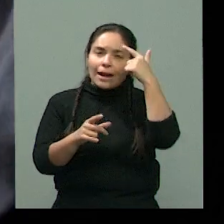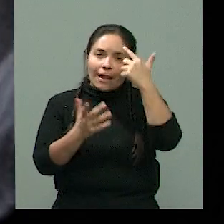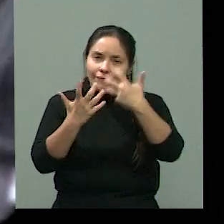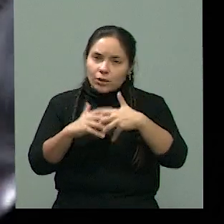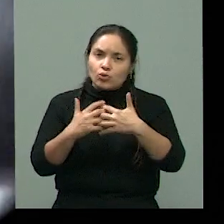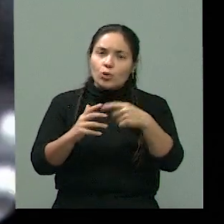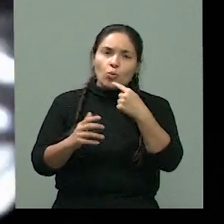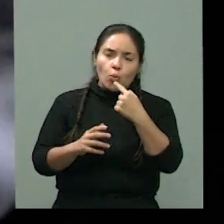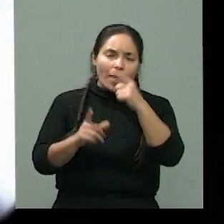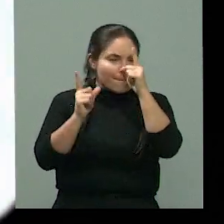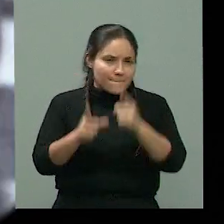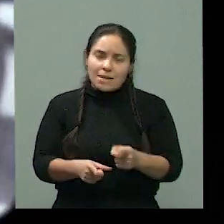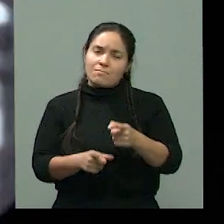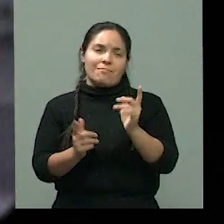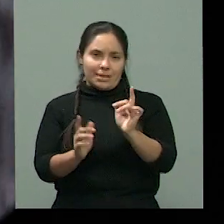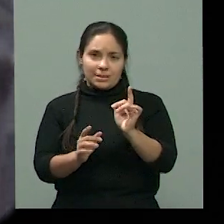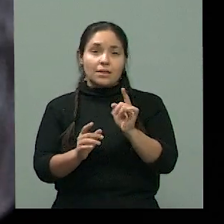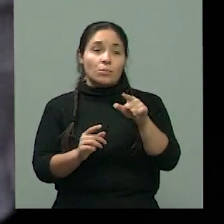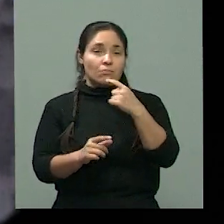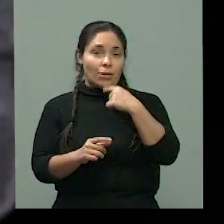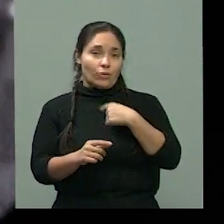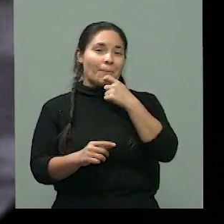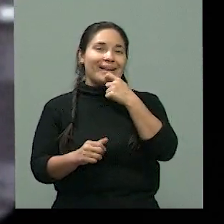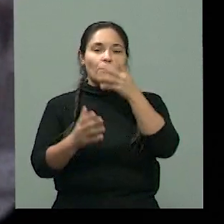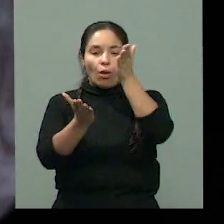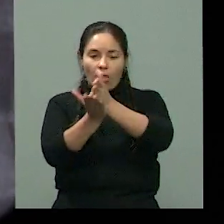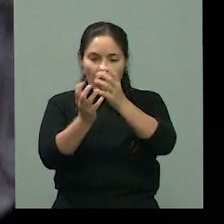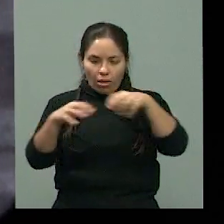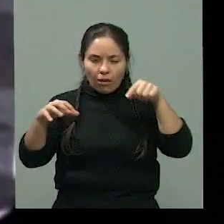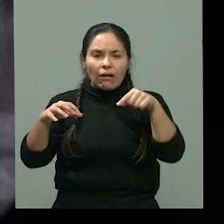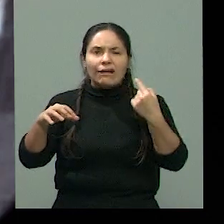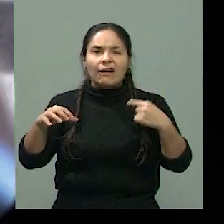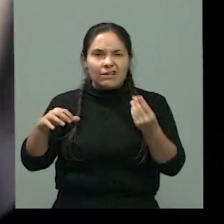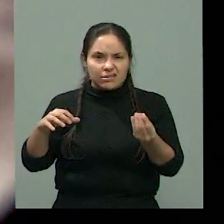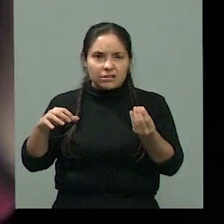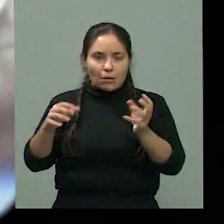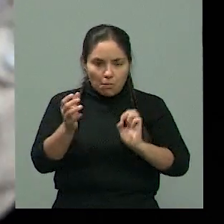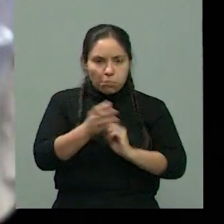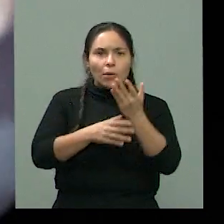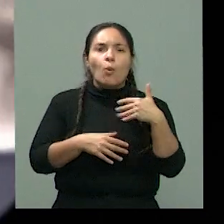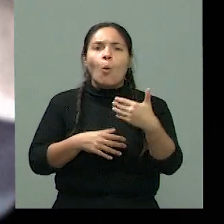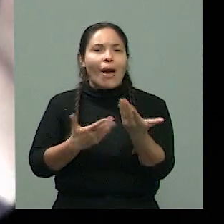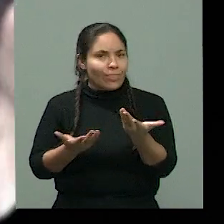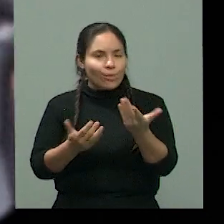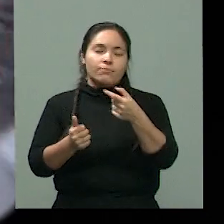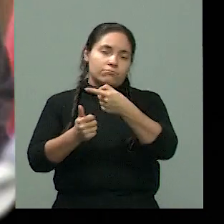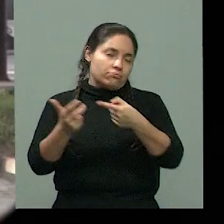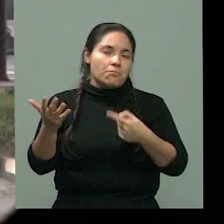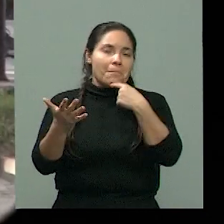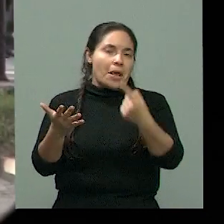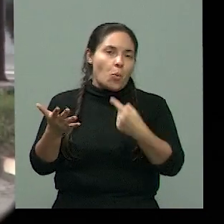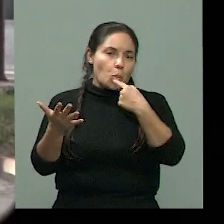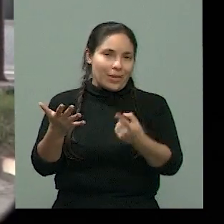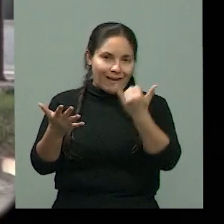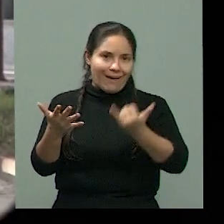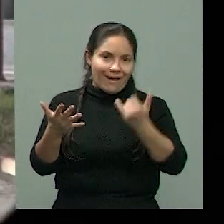Preguntas que tienen que ver como la que vos me estás haciendo. Bueno, ¿qué es la grieta? Claro. ¿Desde cuándo existe? Bueno, existe. Esto que decías que hace bastante, que han